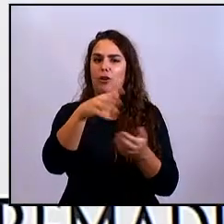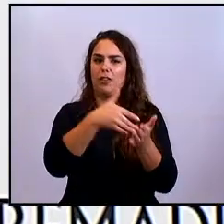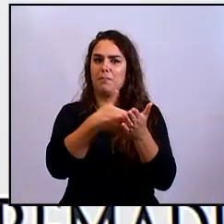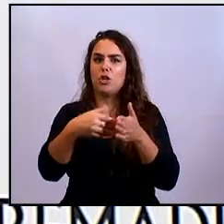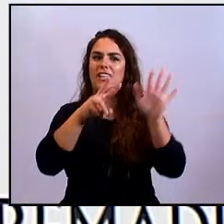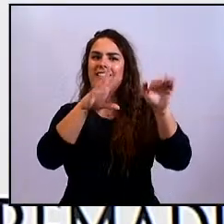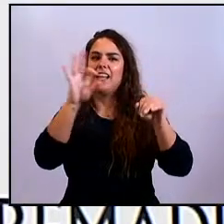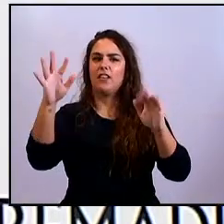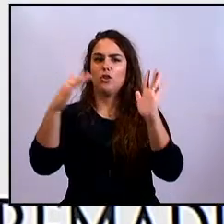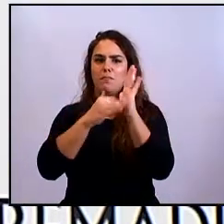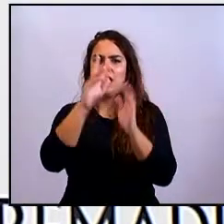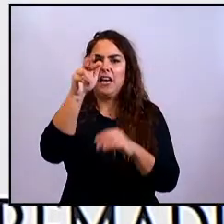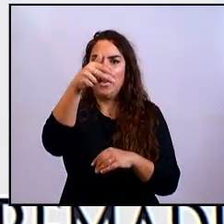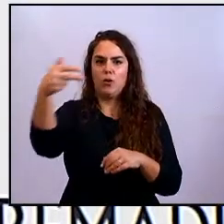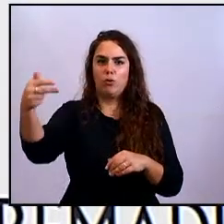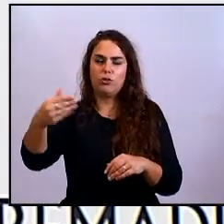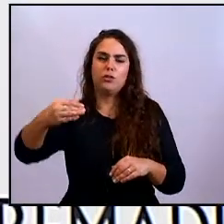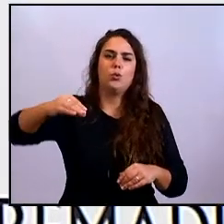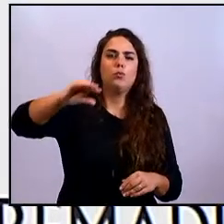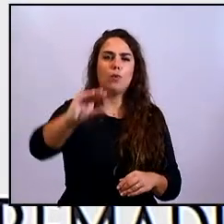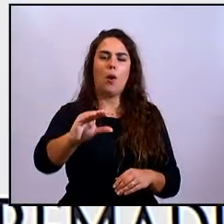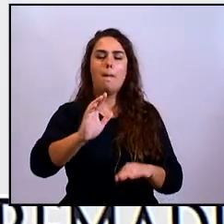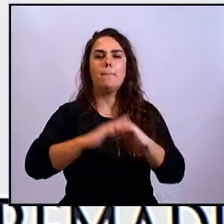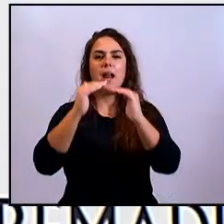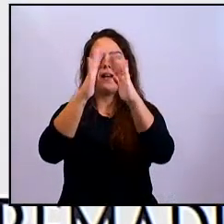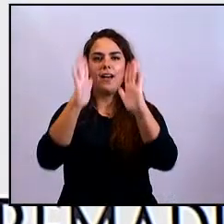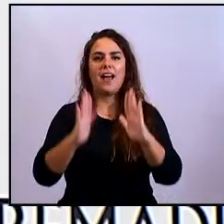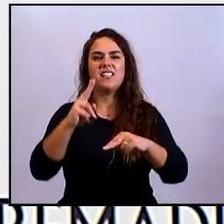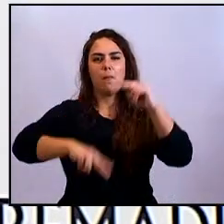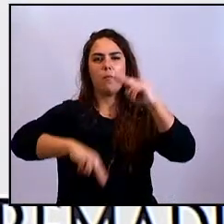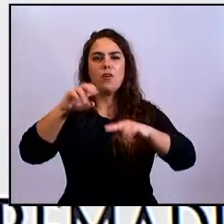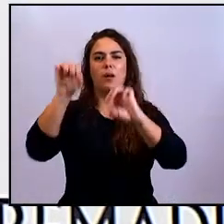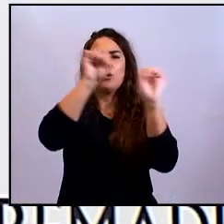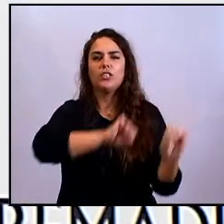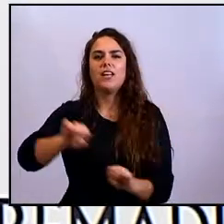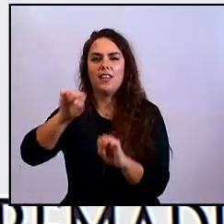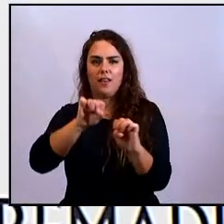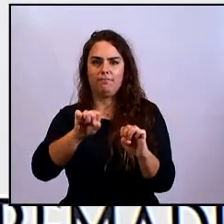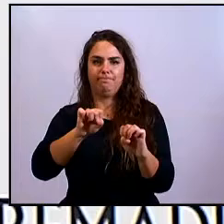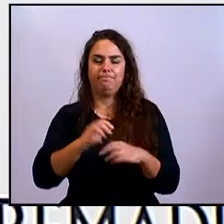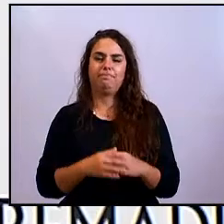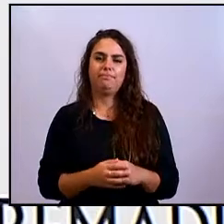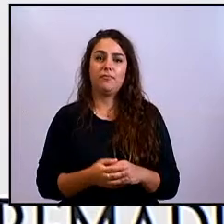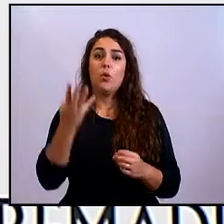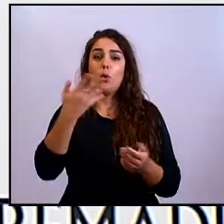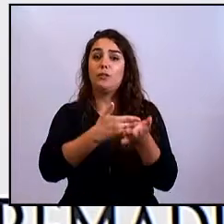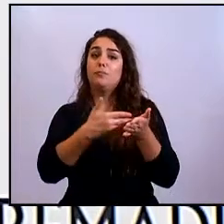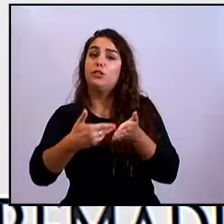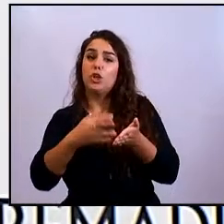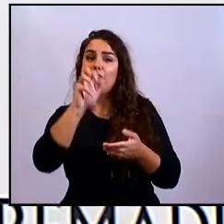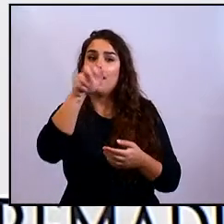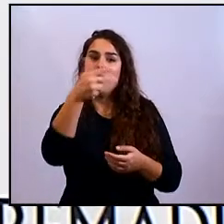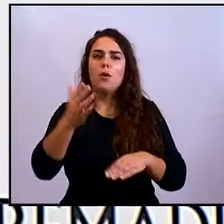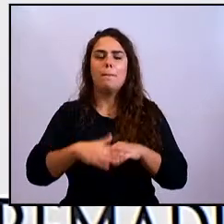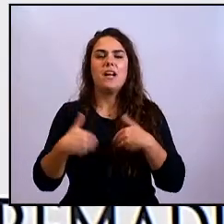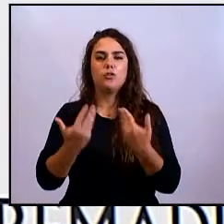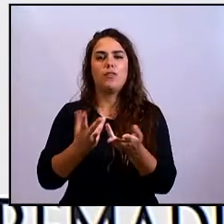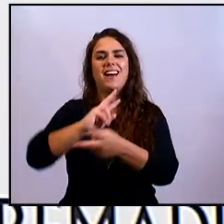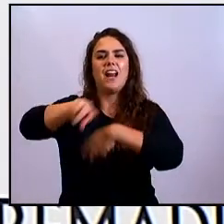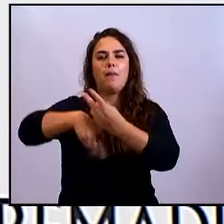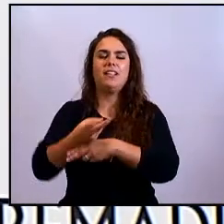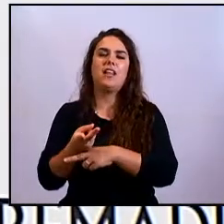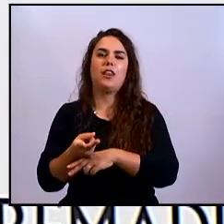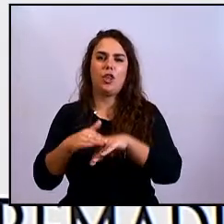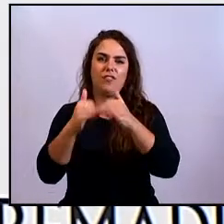14.700.000 euros en la construcción de vivienda pública protegida, 4 millones de euros en ayudas a la rehabilitación